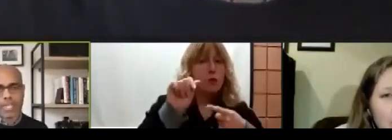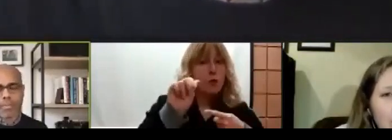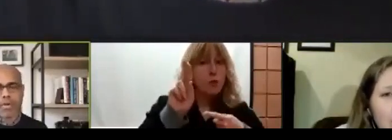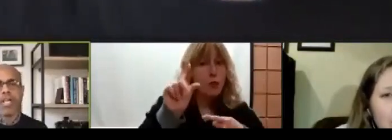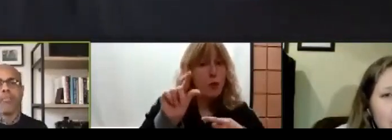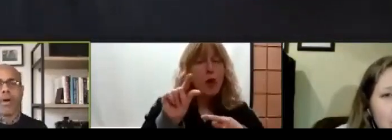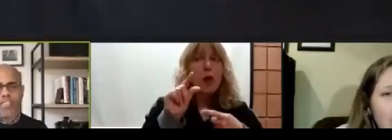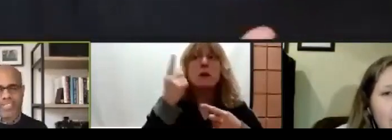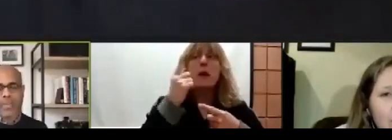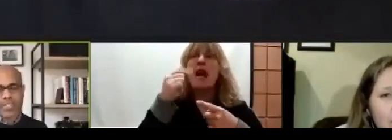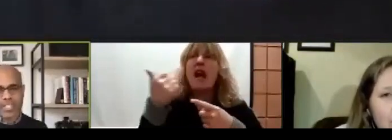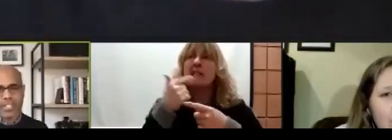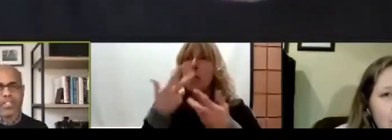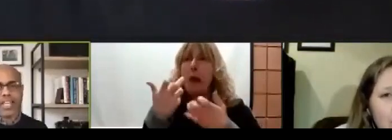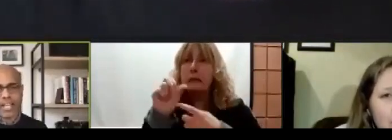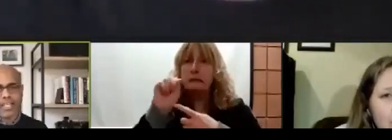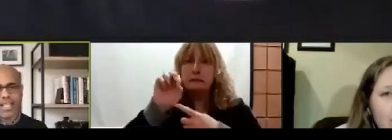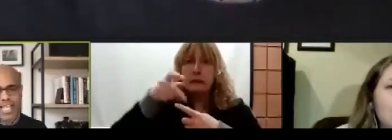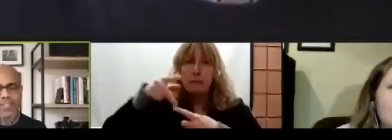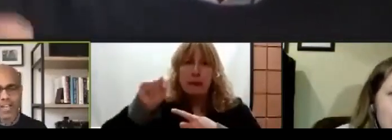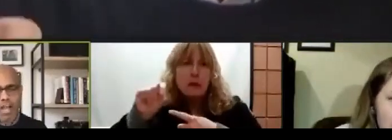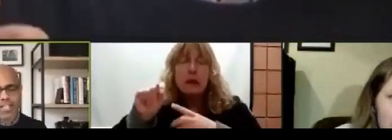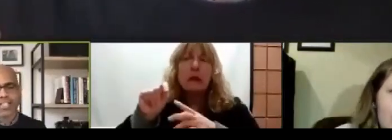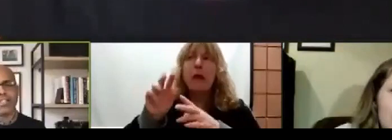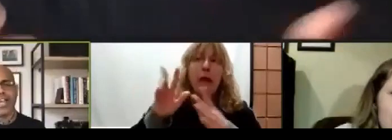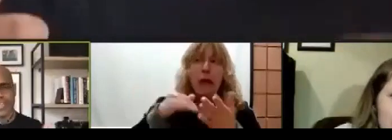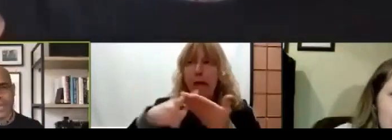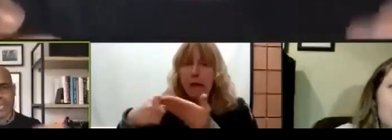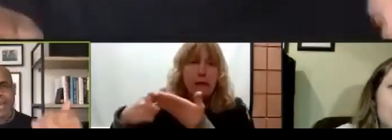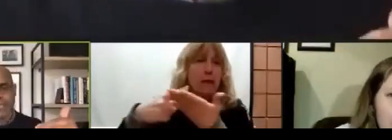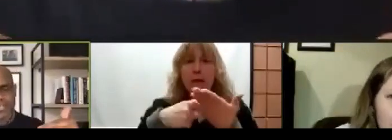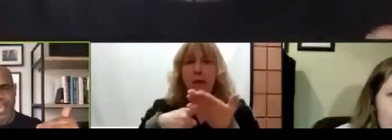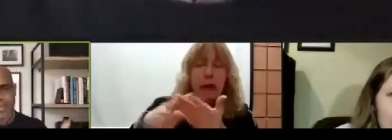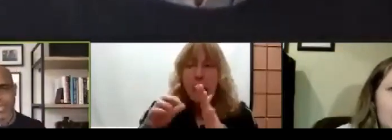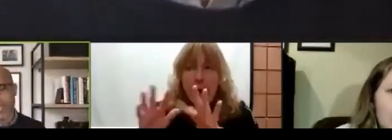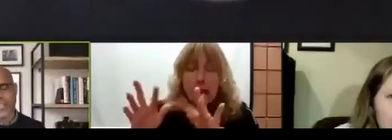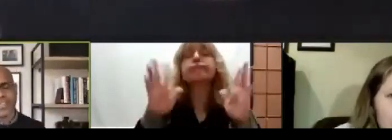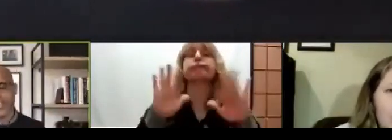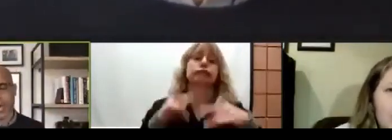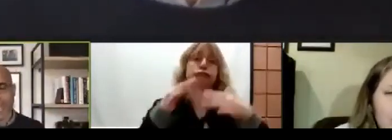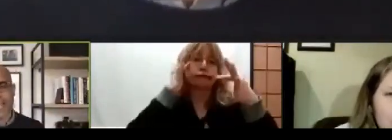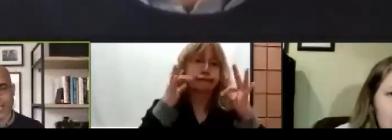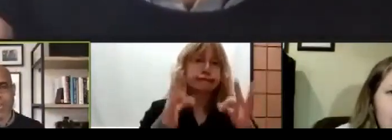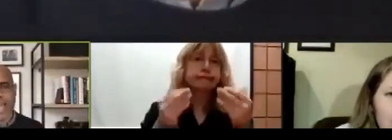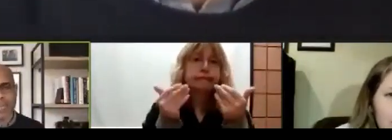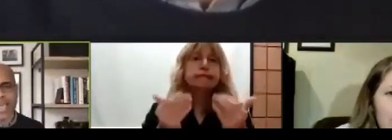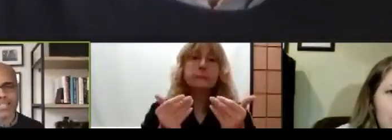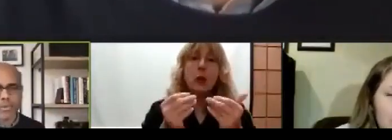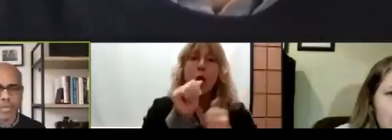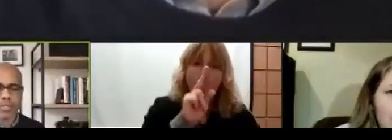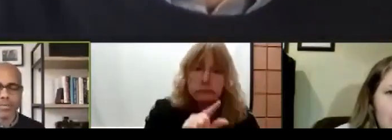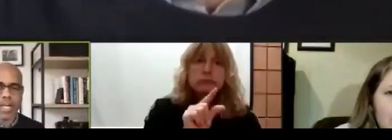300 así que él bajó esa noción y se va a mantener a 4 para el desempleo hasta septiembre